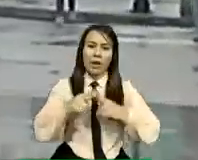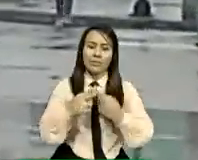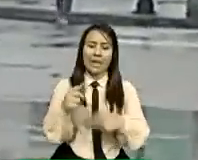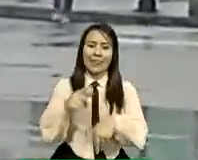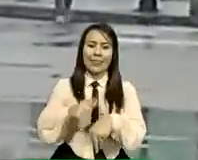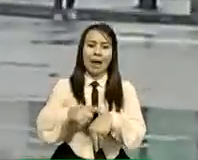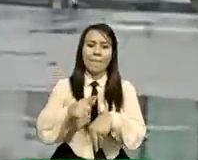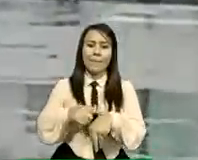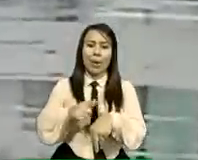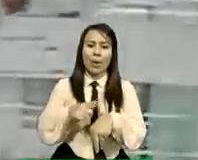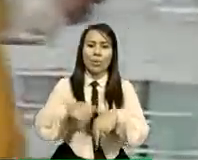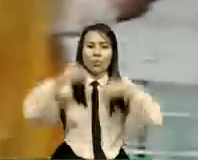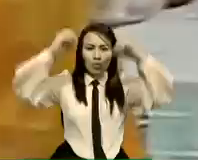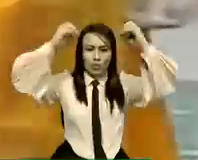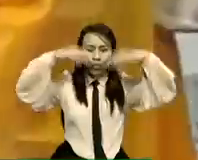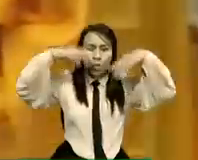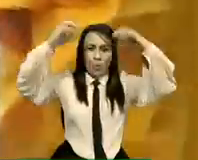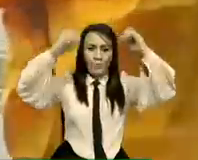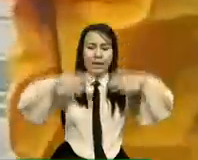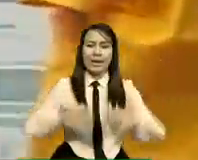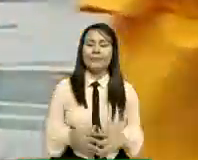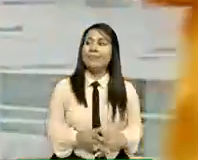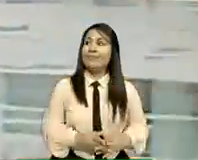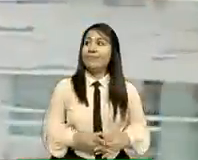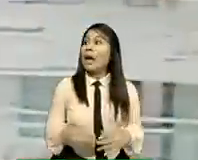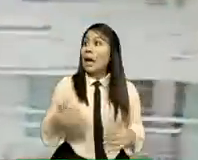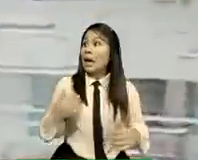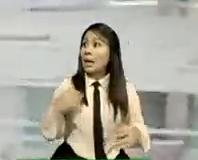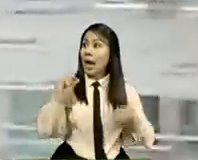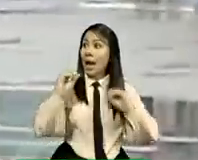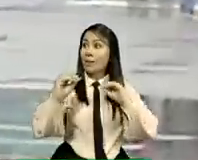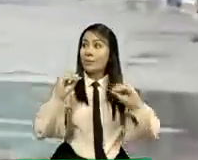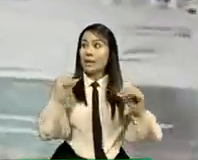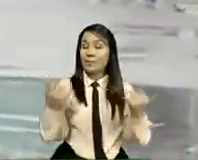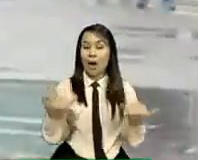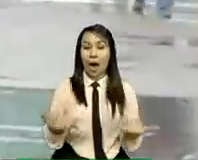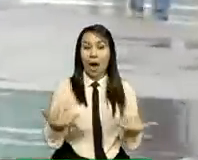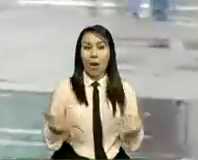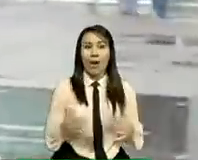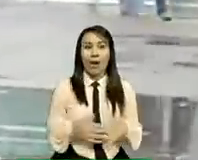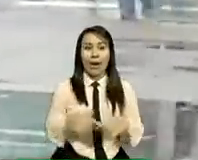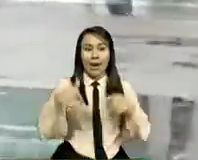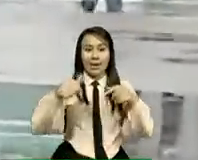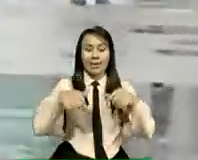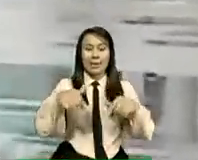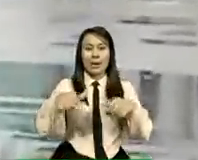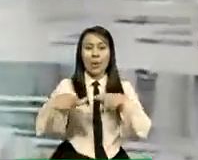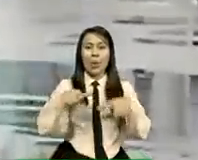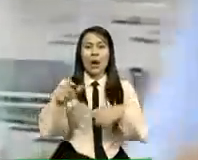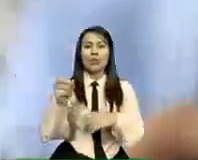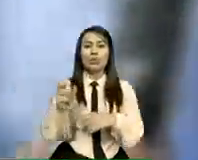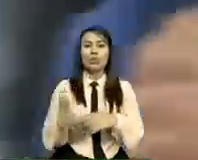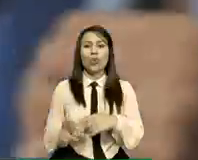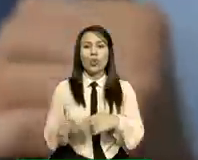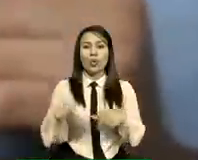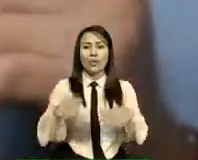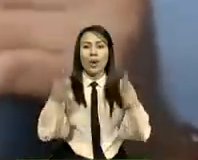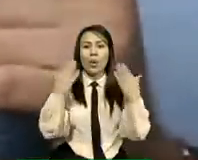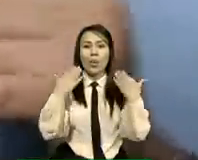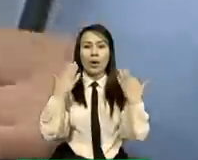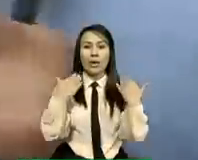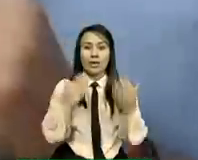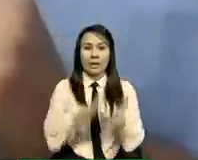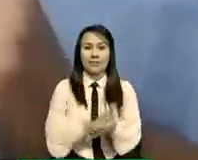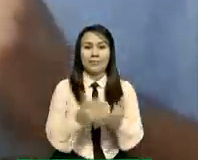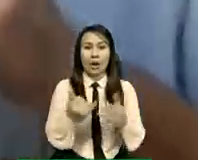de invierno. Bueno, es lo que podemos informar a esta hora de la mañana acá, bueno, en el sur de la ciudad de Guayaquil. Le damos